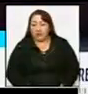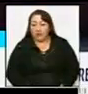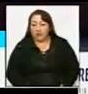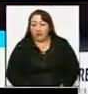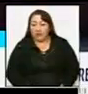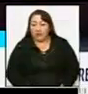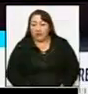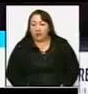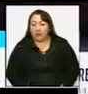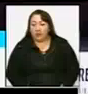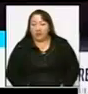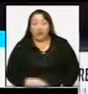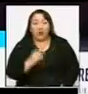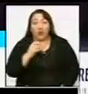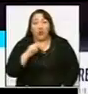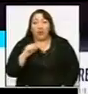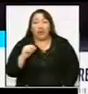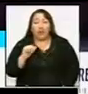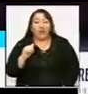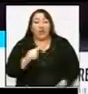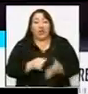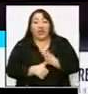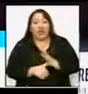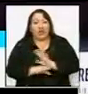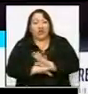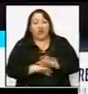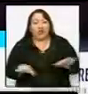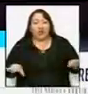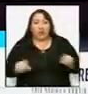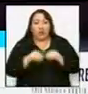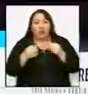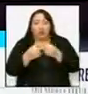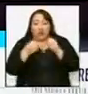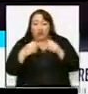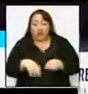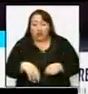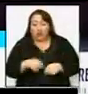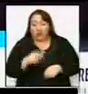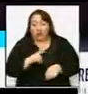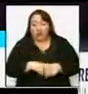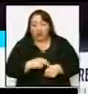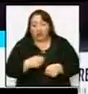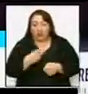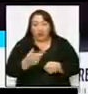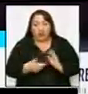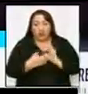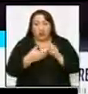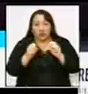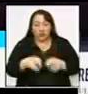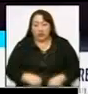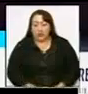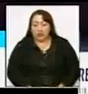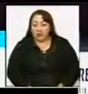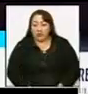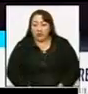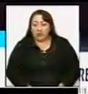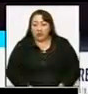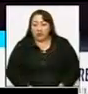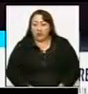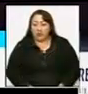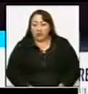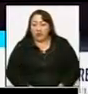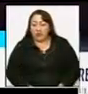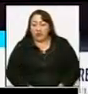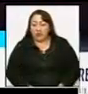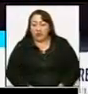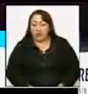Pero ni la OMP ni la RENIES tienen que ver absolutamente nada. Es el partido al que tú renuncias, que es, obviamente tienes que presentar tu renuncia y tu copia al jurado de